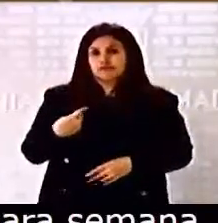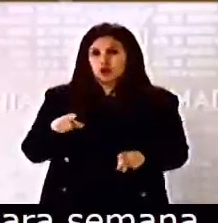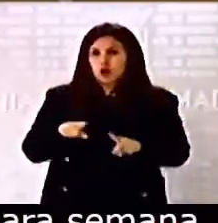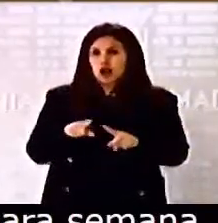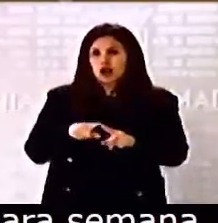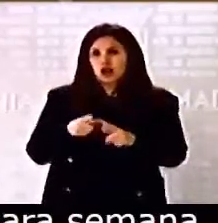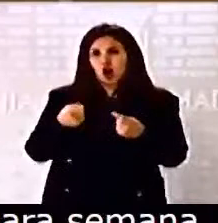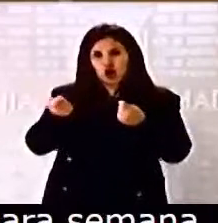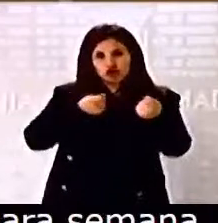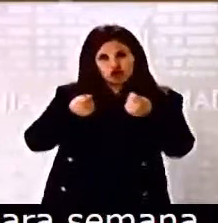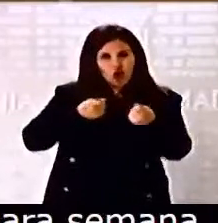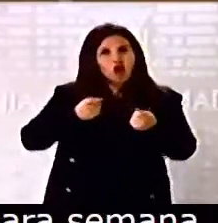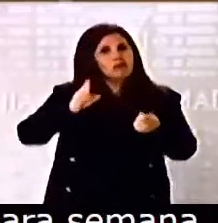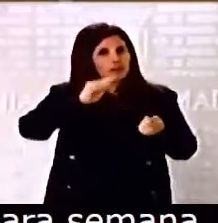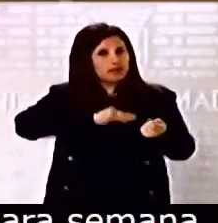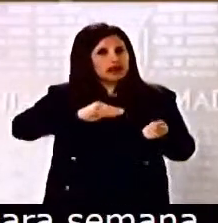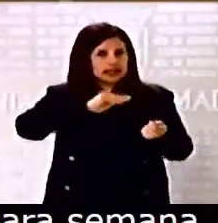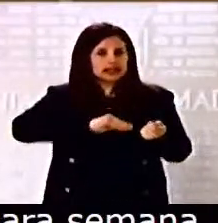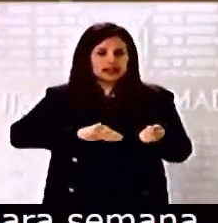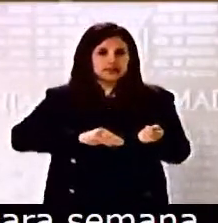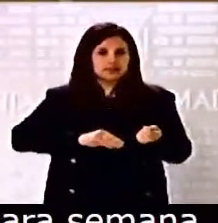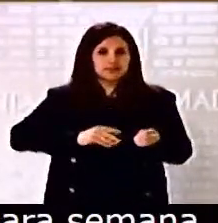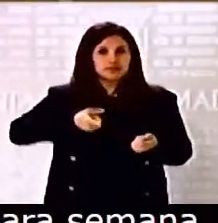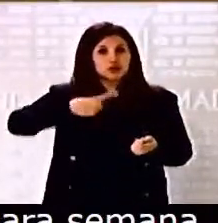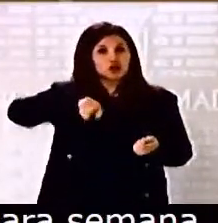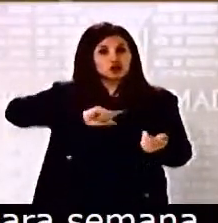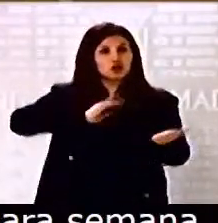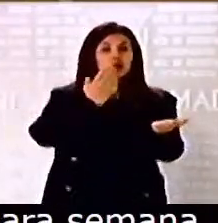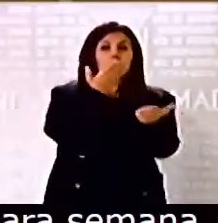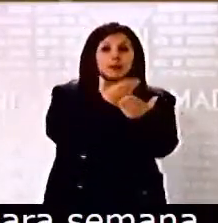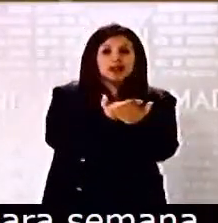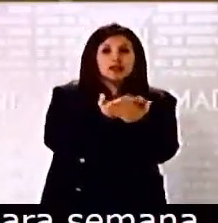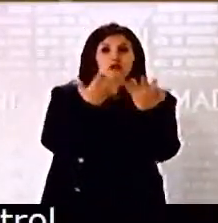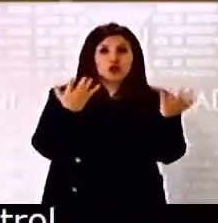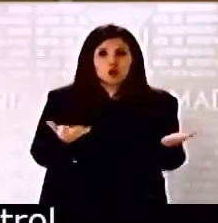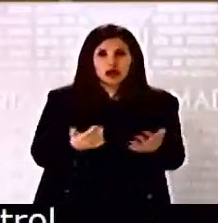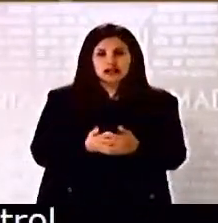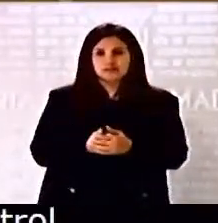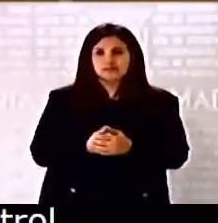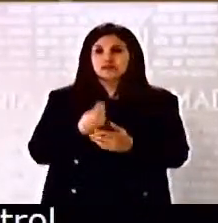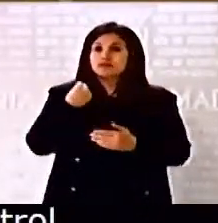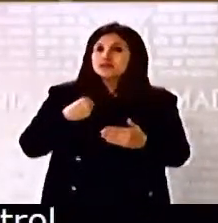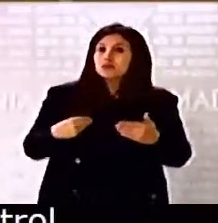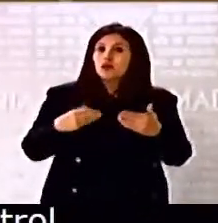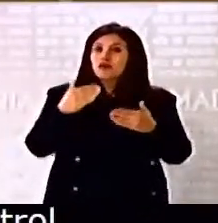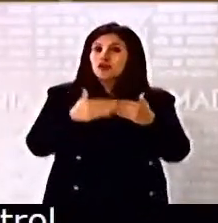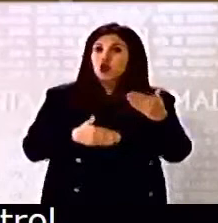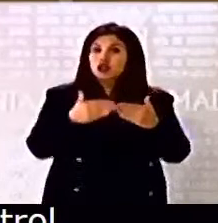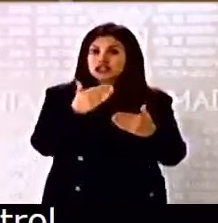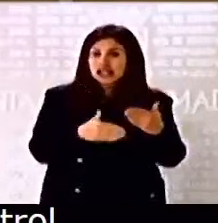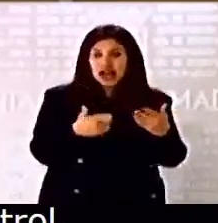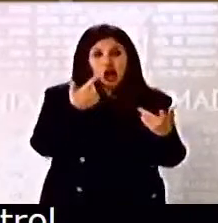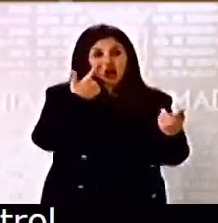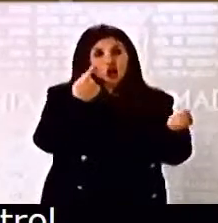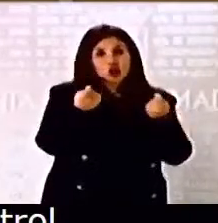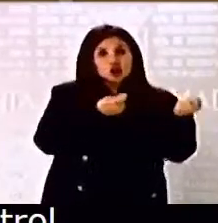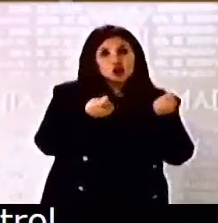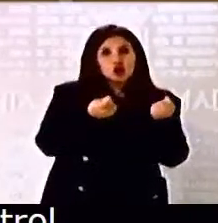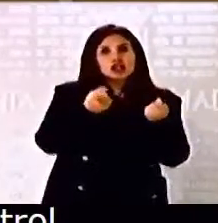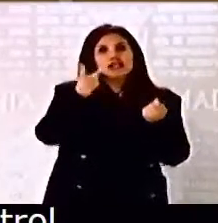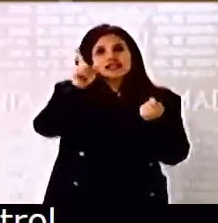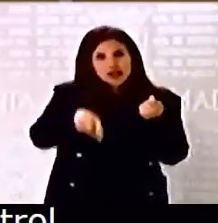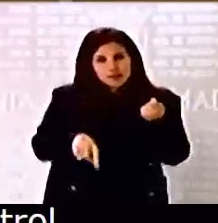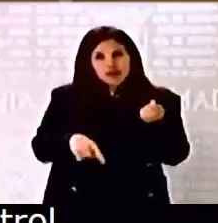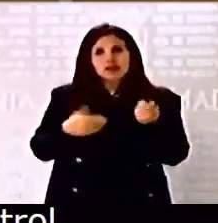importancia, de mucho control. Le hemos pedido que, además del control de la perimetración, se encarguen de velar por los